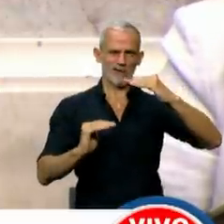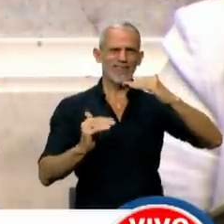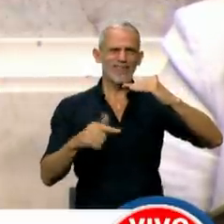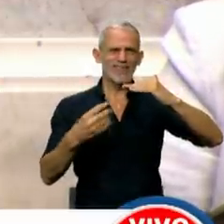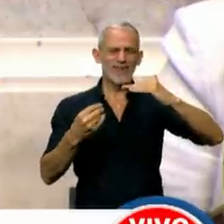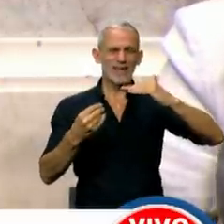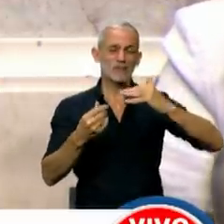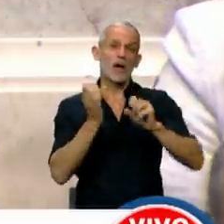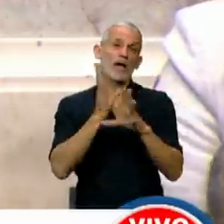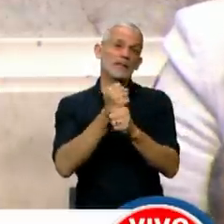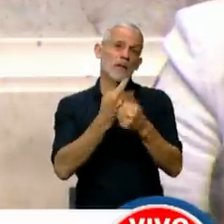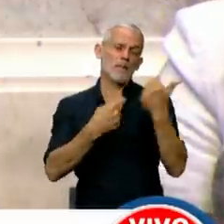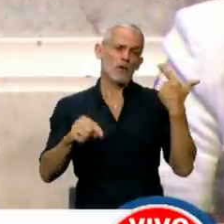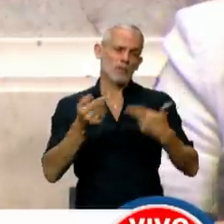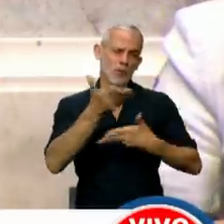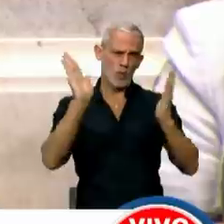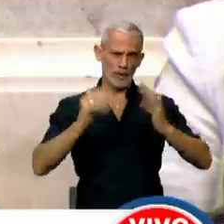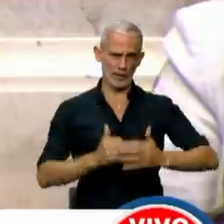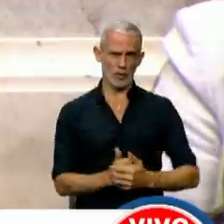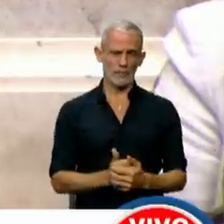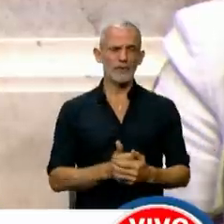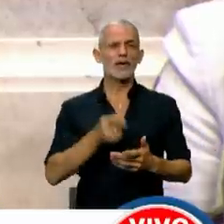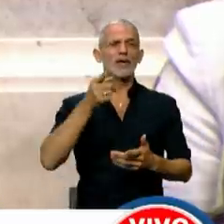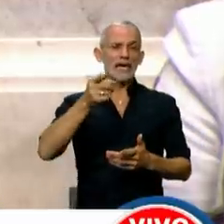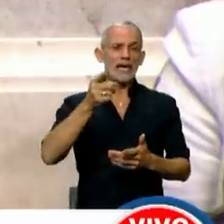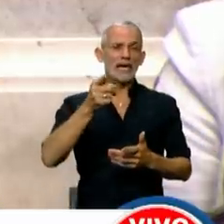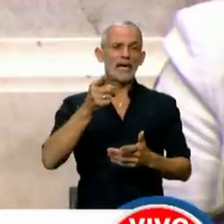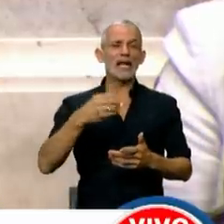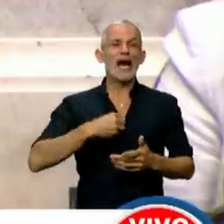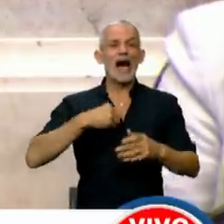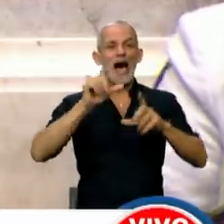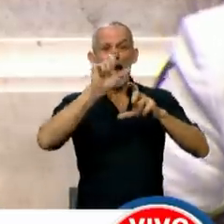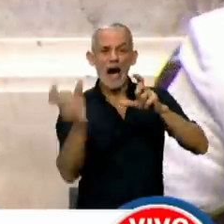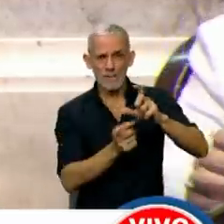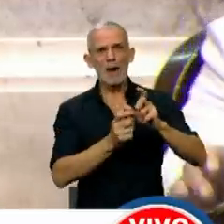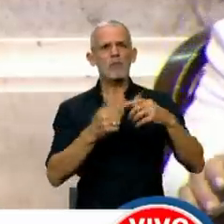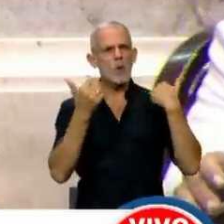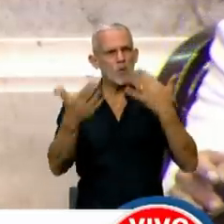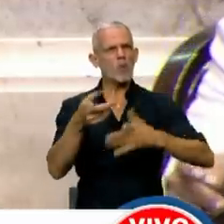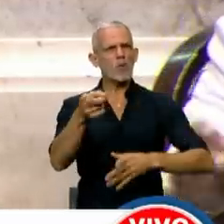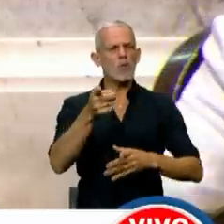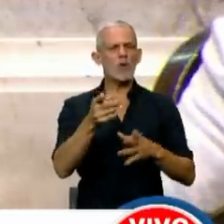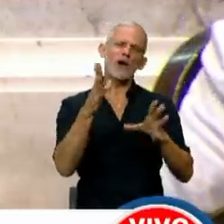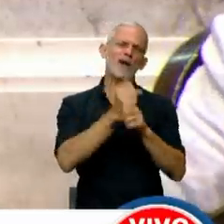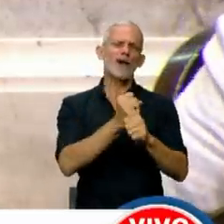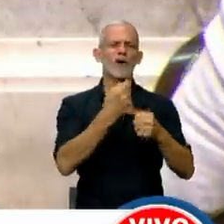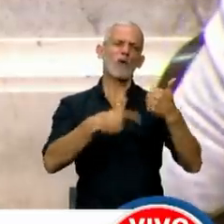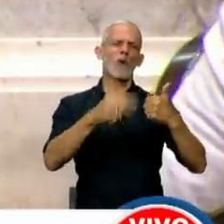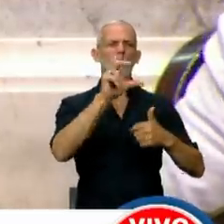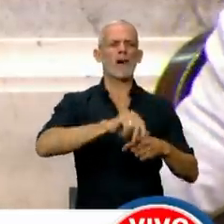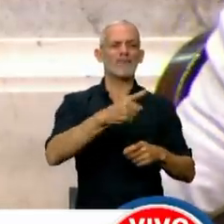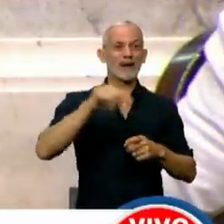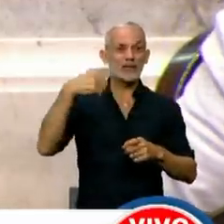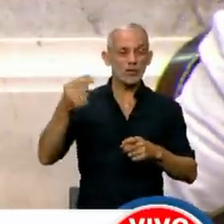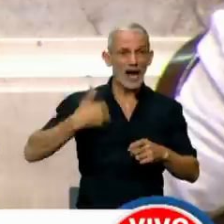el transporte público el amba es un sector beneficiado en detrimento de